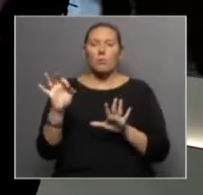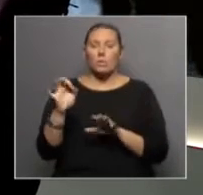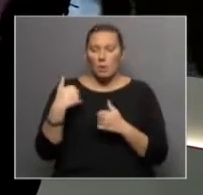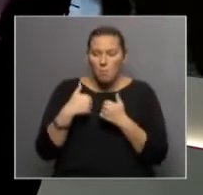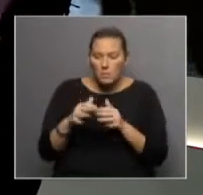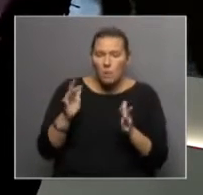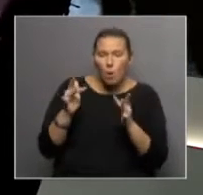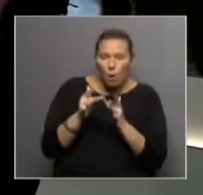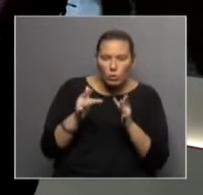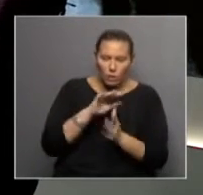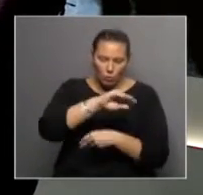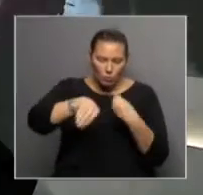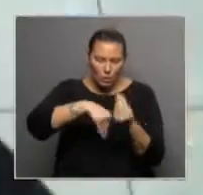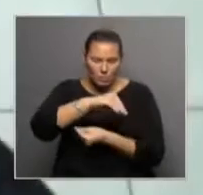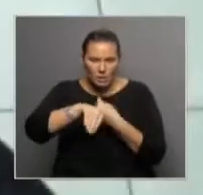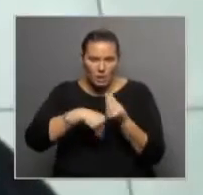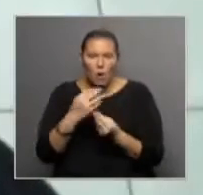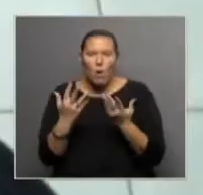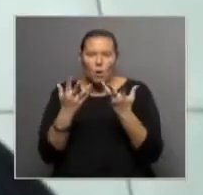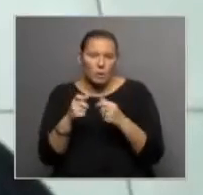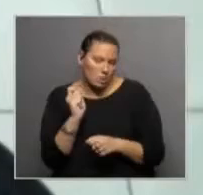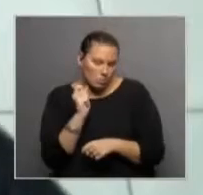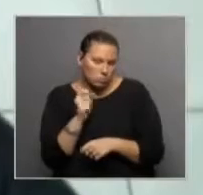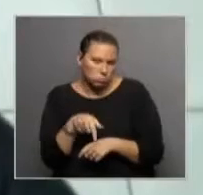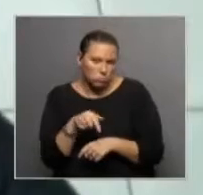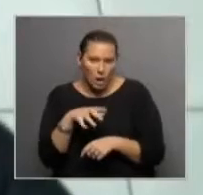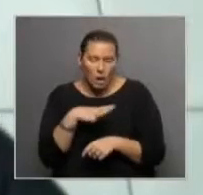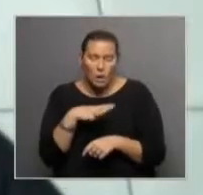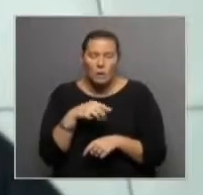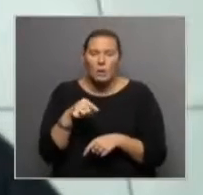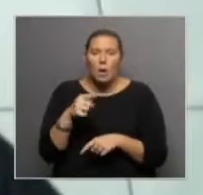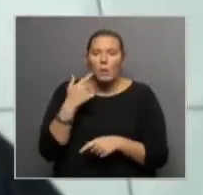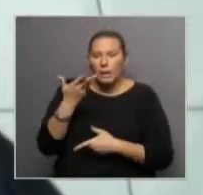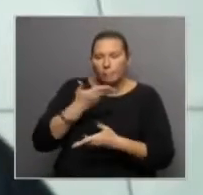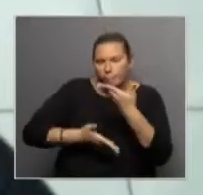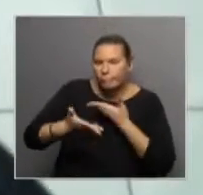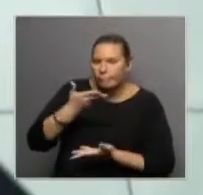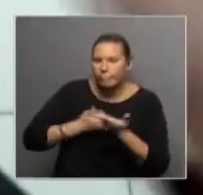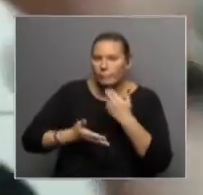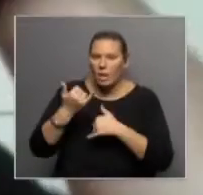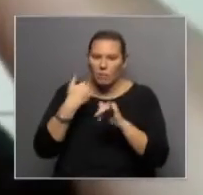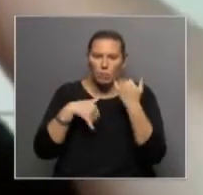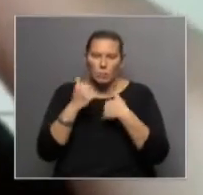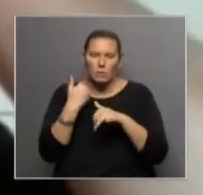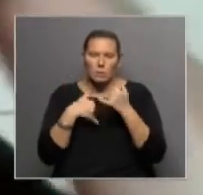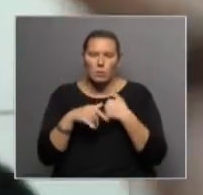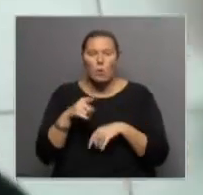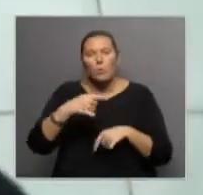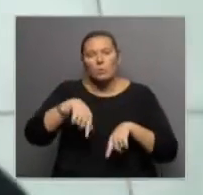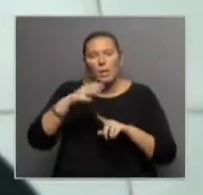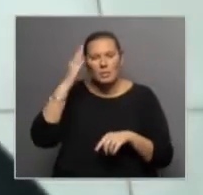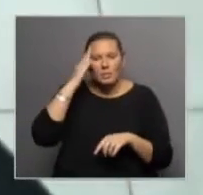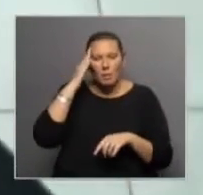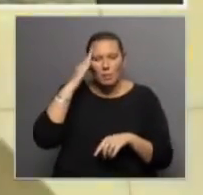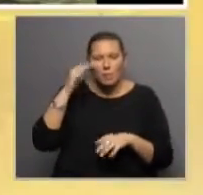contactar con los familiares en Uruguay, con la organización que ellos tienen para intercambiar información. Ya como ustedes saben, la mayoría